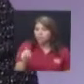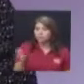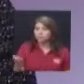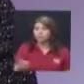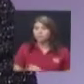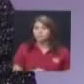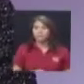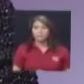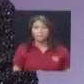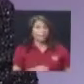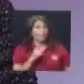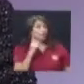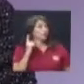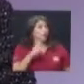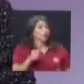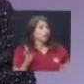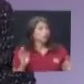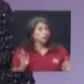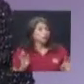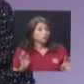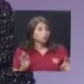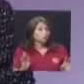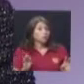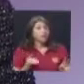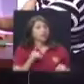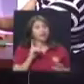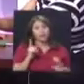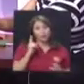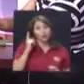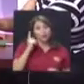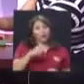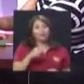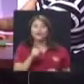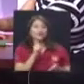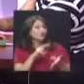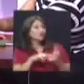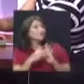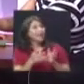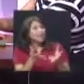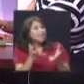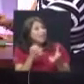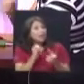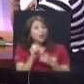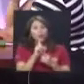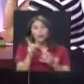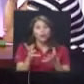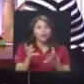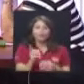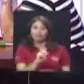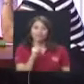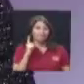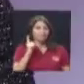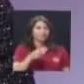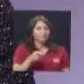su obligación es una obligación en primer órgano si es una obligación